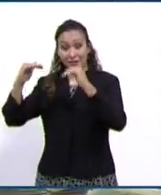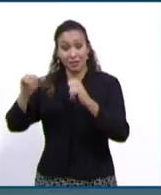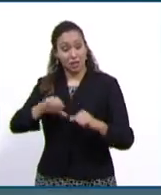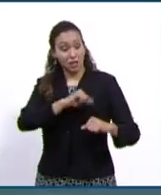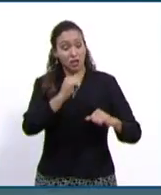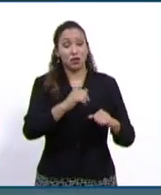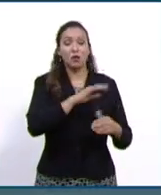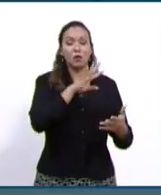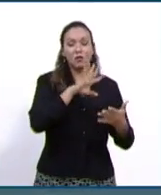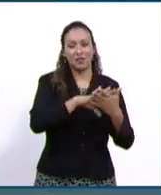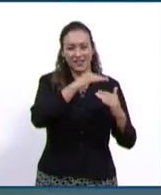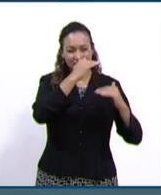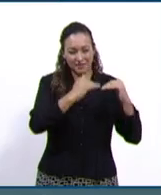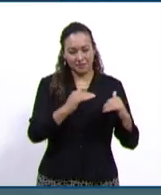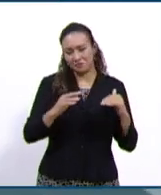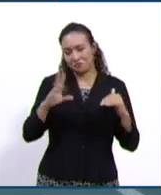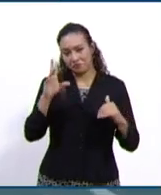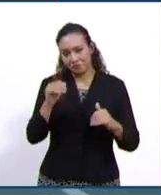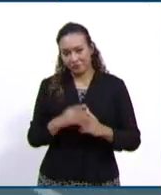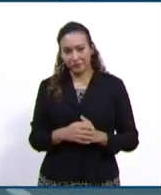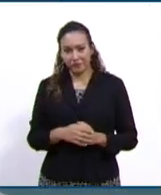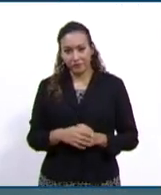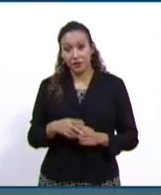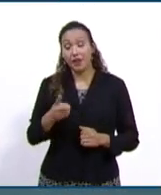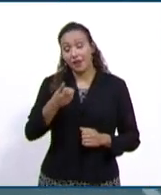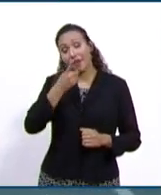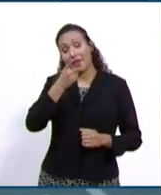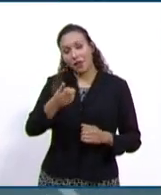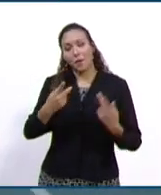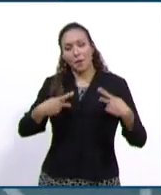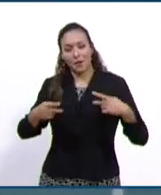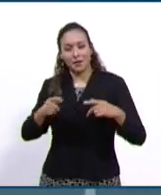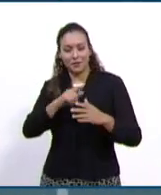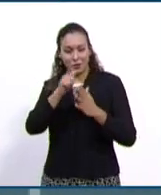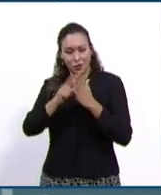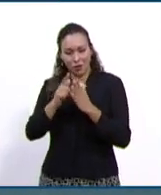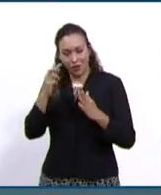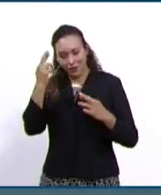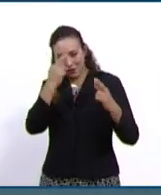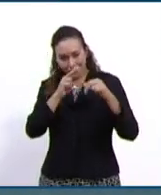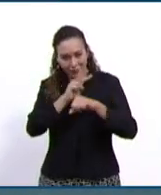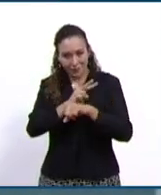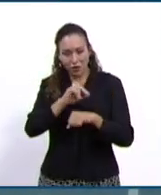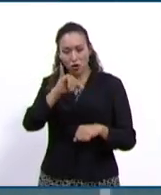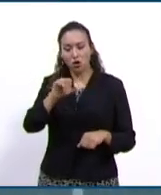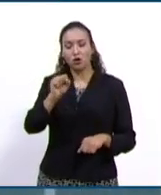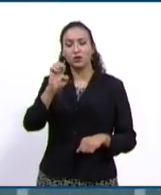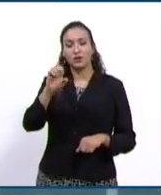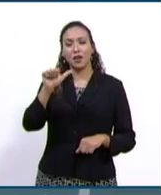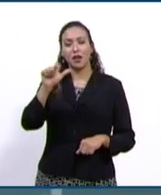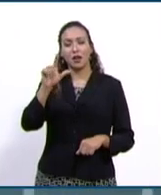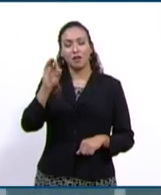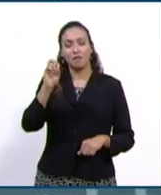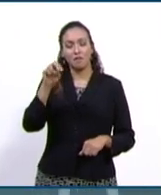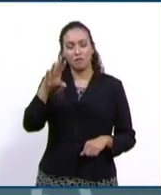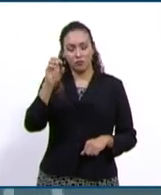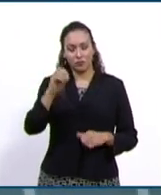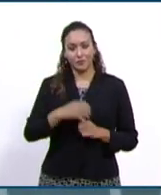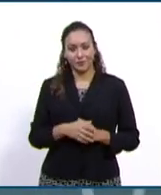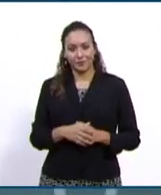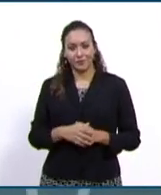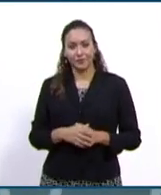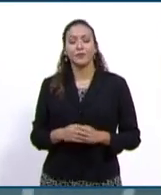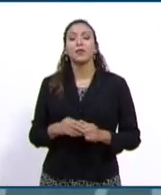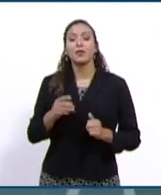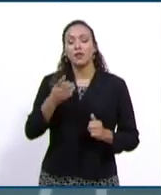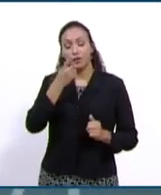acusatorio, afirmó el consejero de la Judicatura Federal, José Alfonso Montalvo Martínez, como parte de